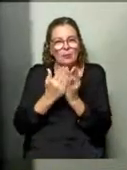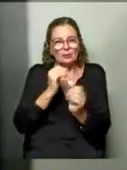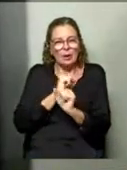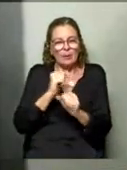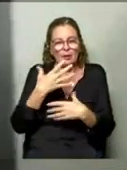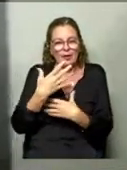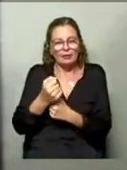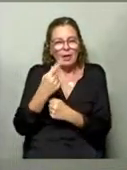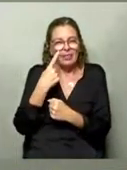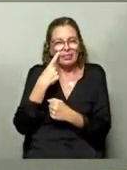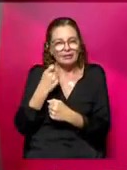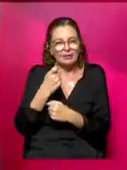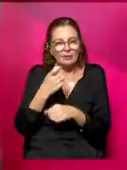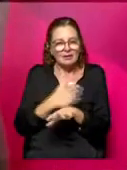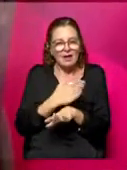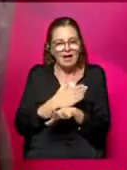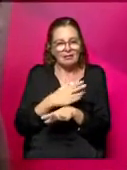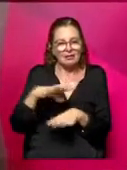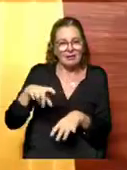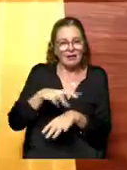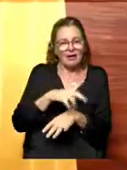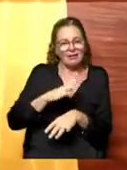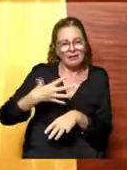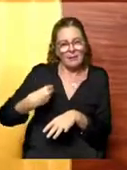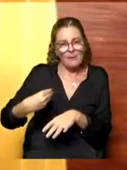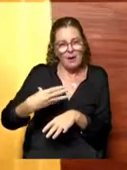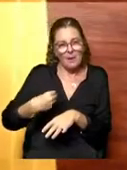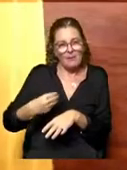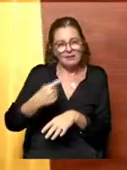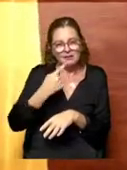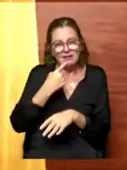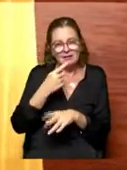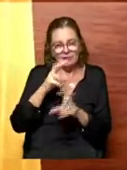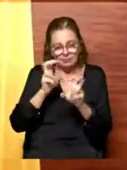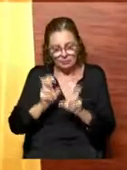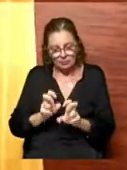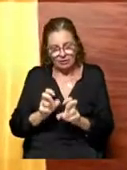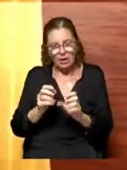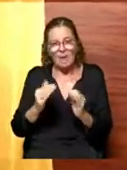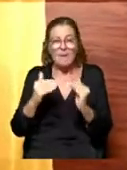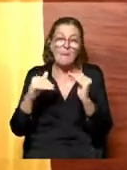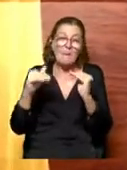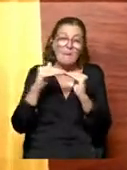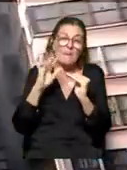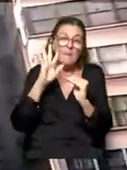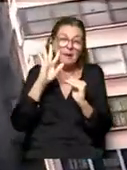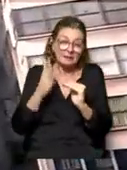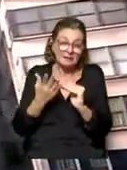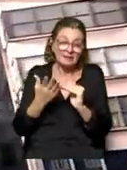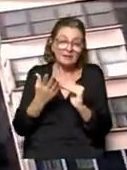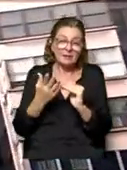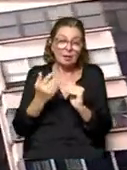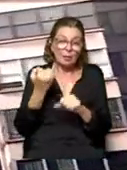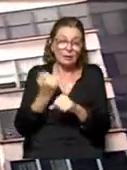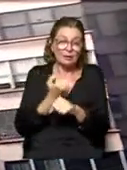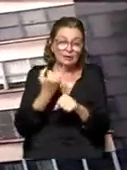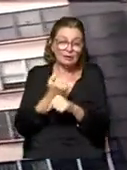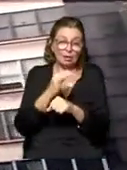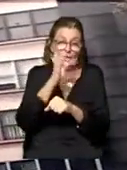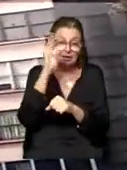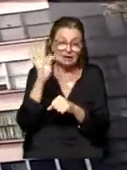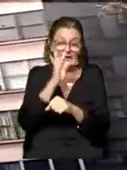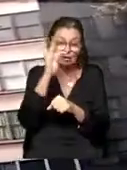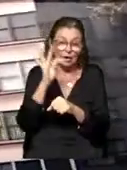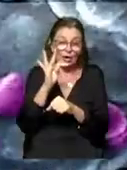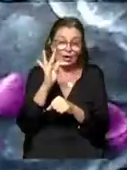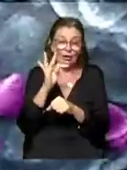a la detección precoz del cáncer de mama. Si bien ya se realizan estudios similares incluso en fase clínica, como en el Instituto Tecnológico de